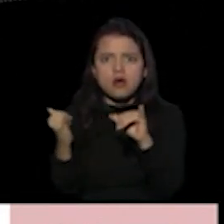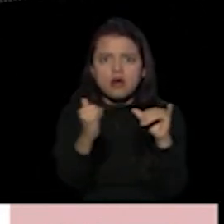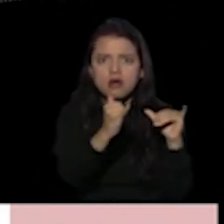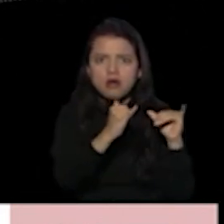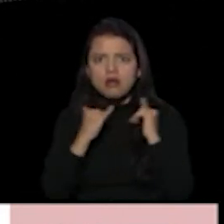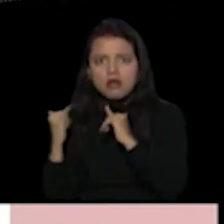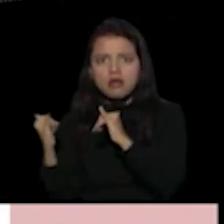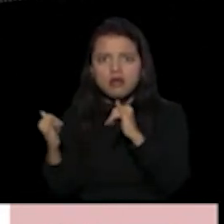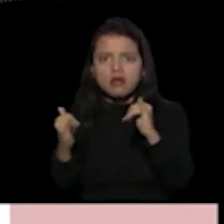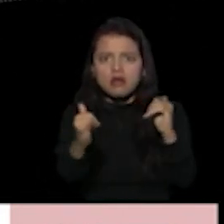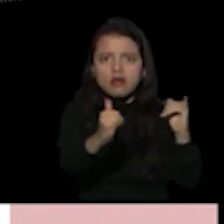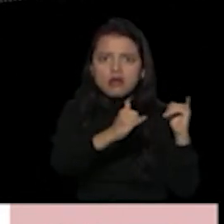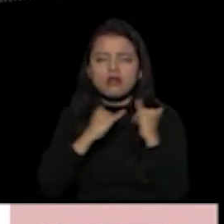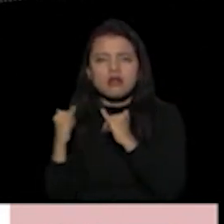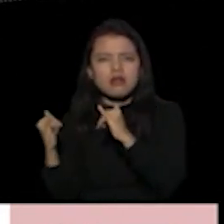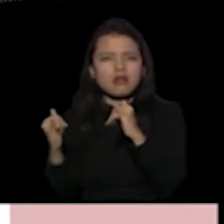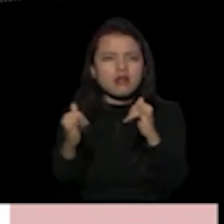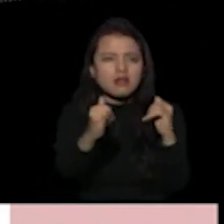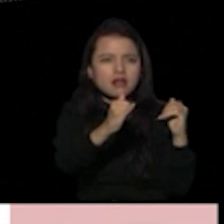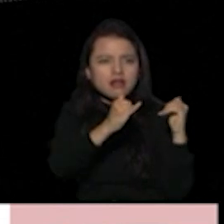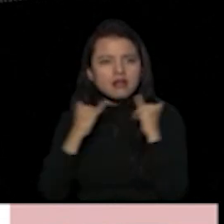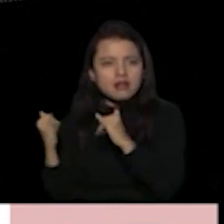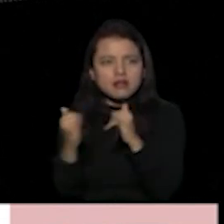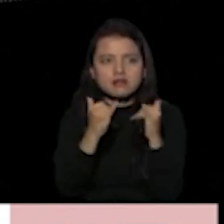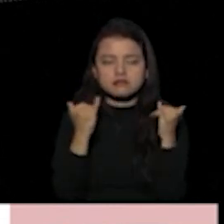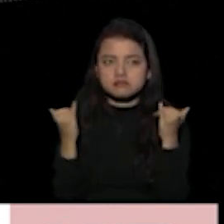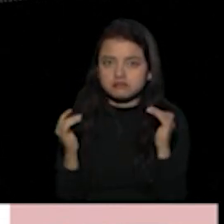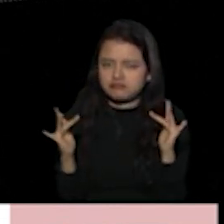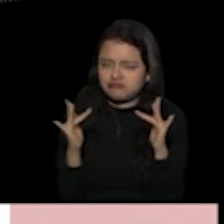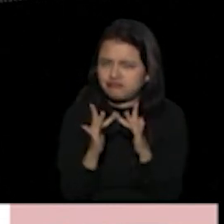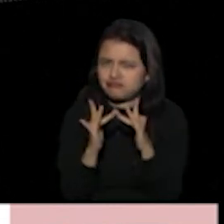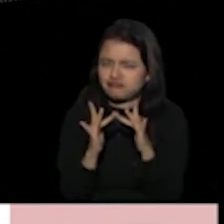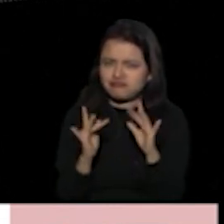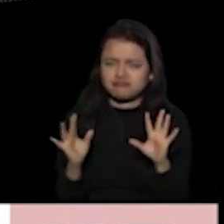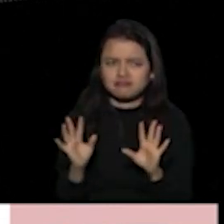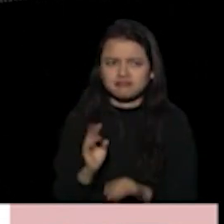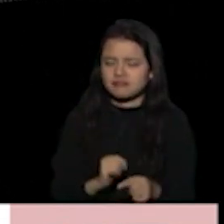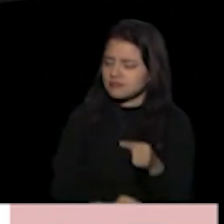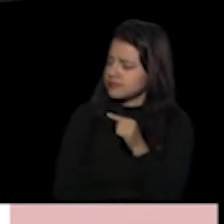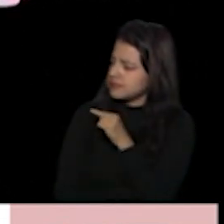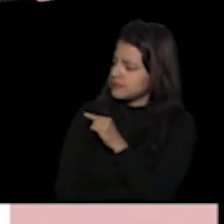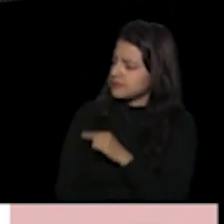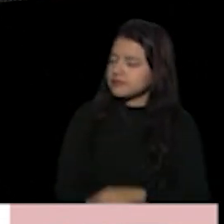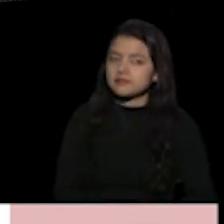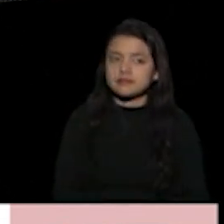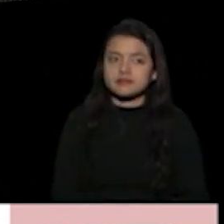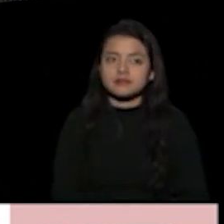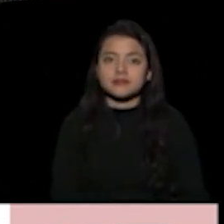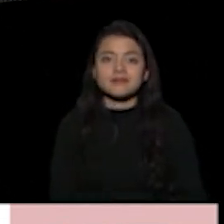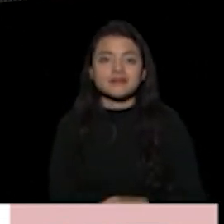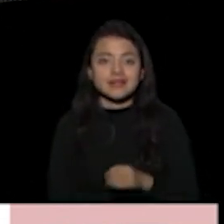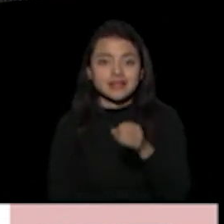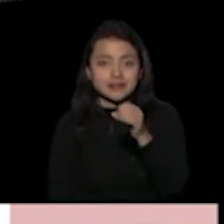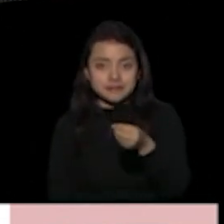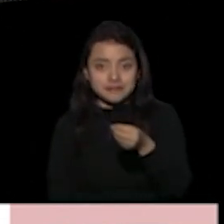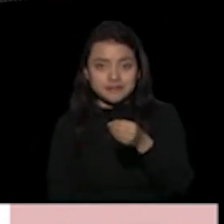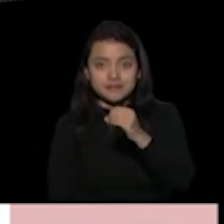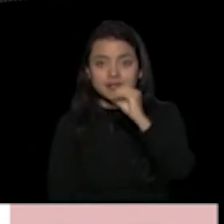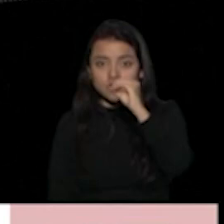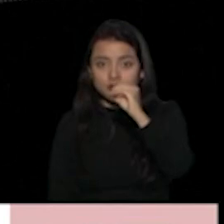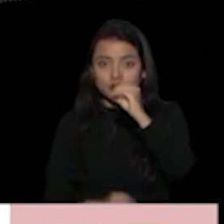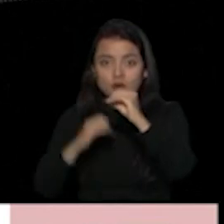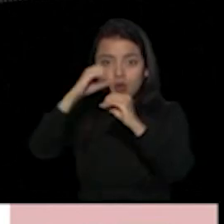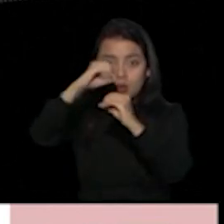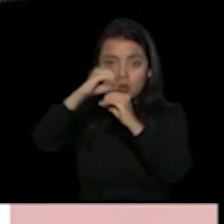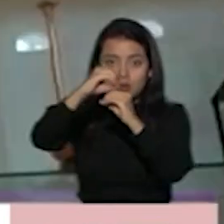sinfonía perfectamente sincronizada, según los científicos. Los planetas completan 3 órbitas por cada 2 de su vecino